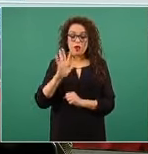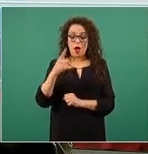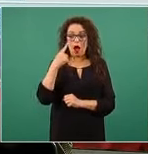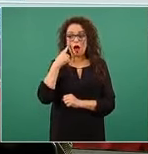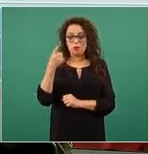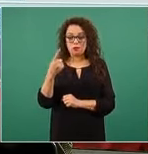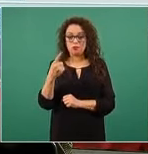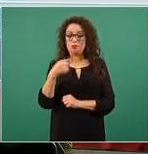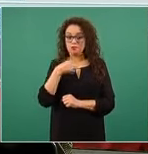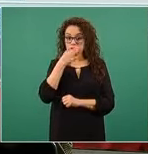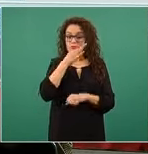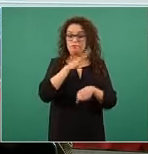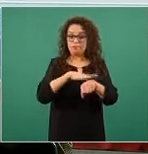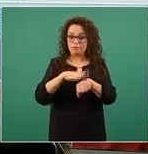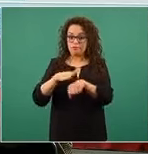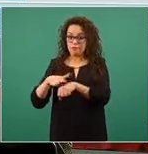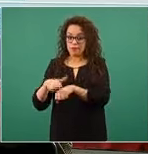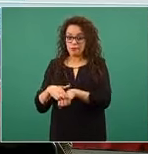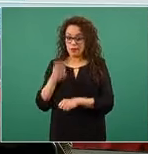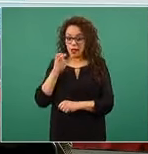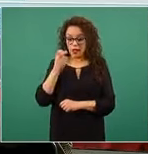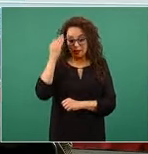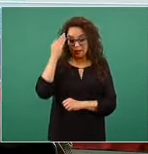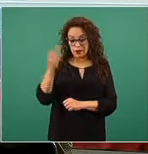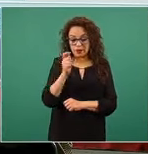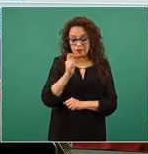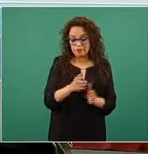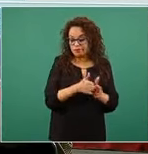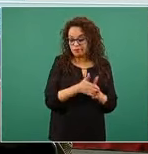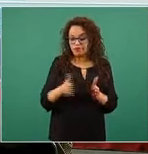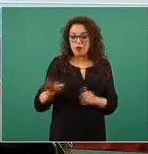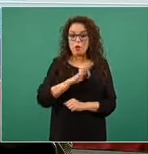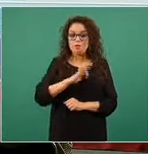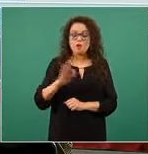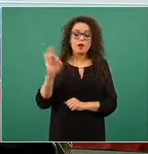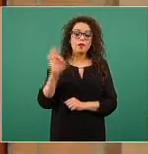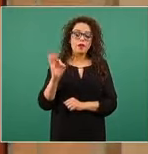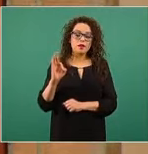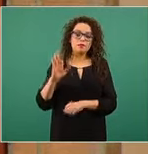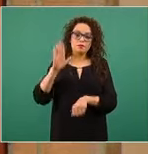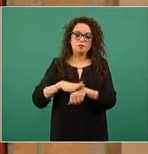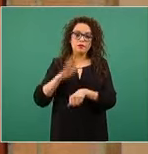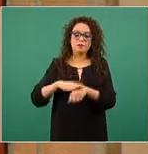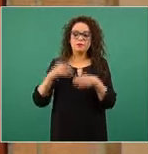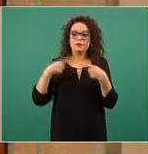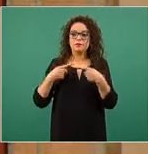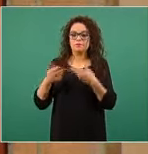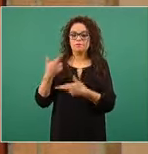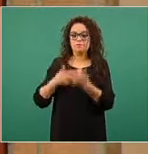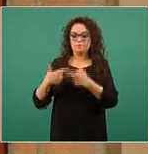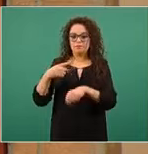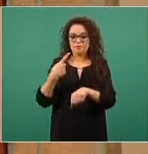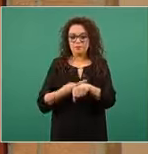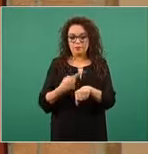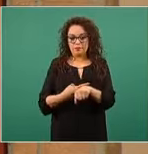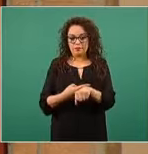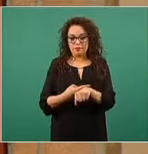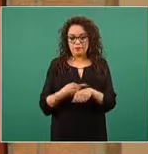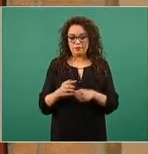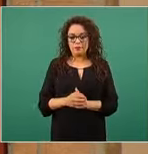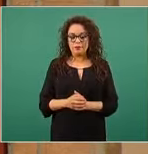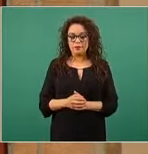todo cuando estamos en los tiempos en donde pudiéramos esperar un incremento de casos secundarios precisamente a